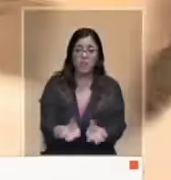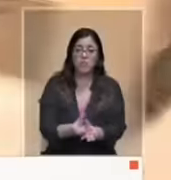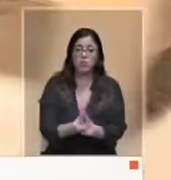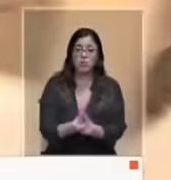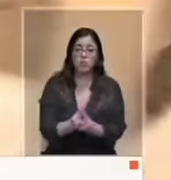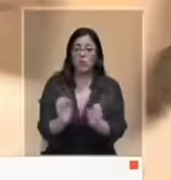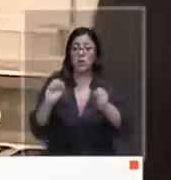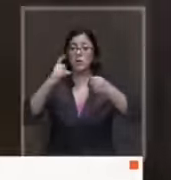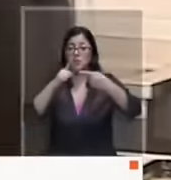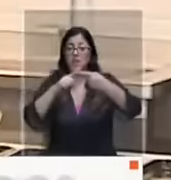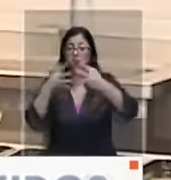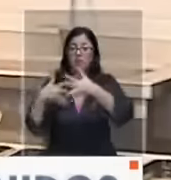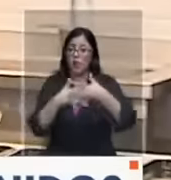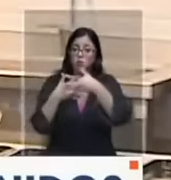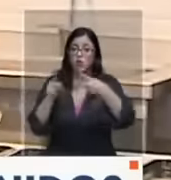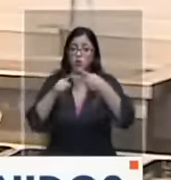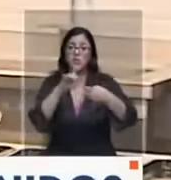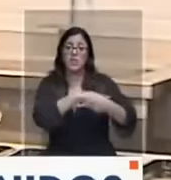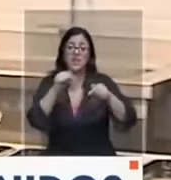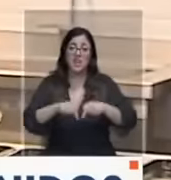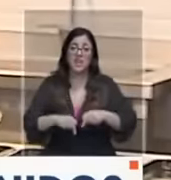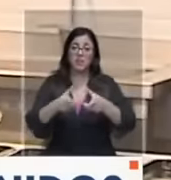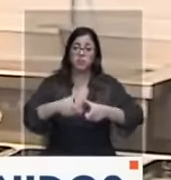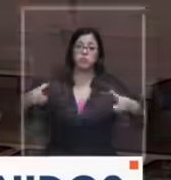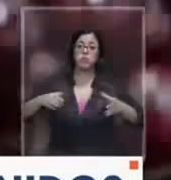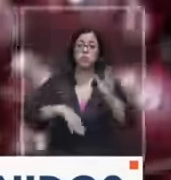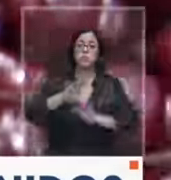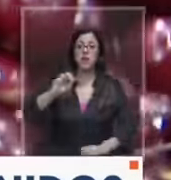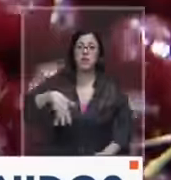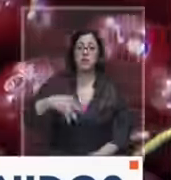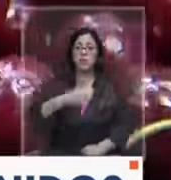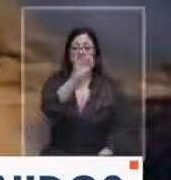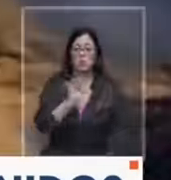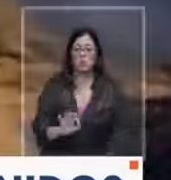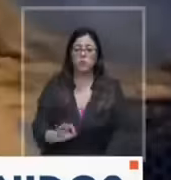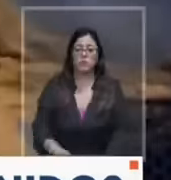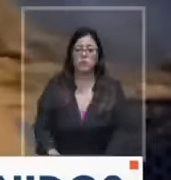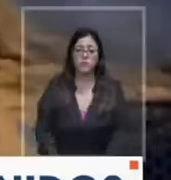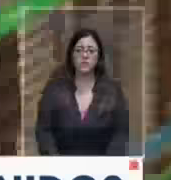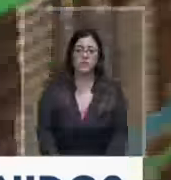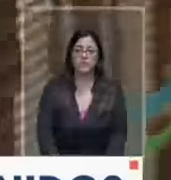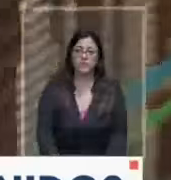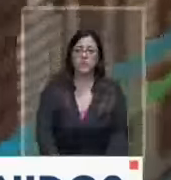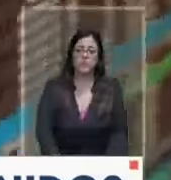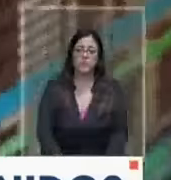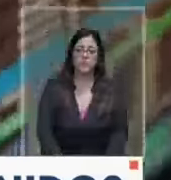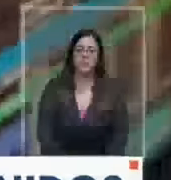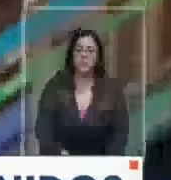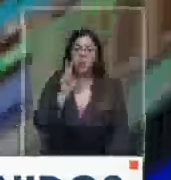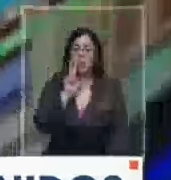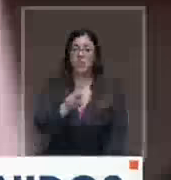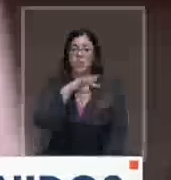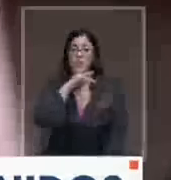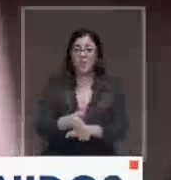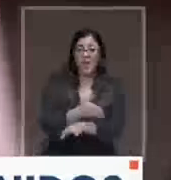Estados Unidos este año vamos a crecer en Chile Más de 19 una cantidad lo que vimos en los minutos